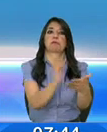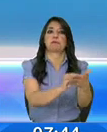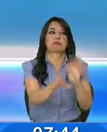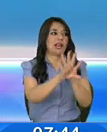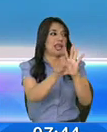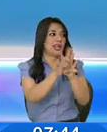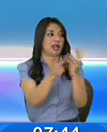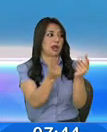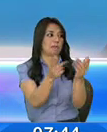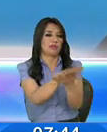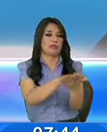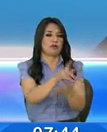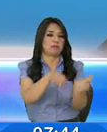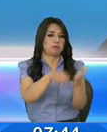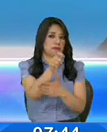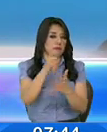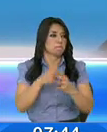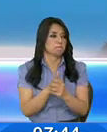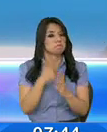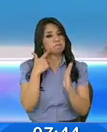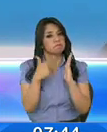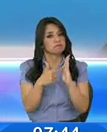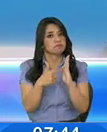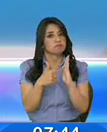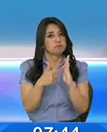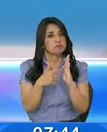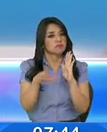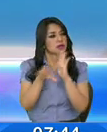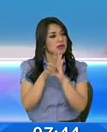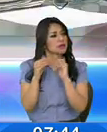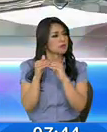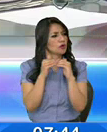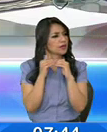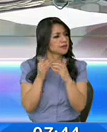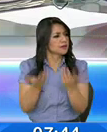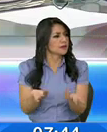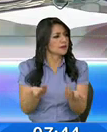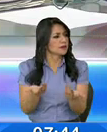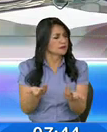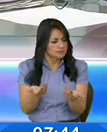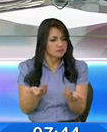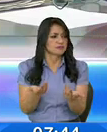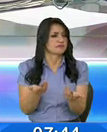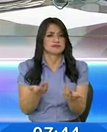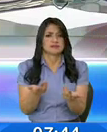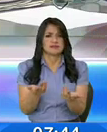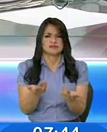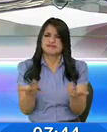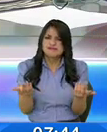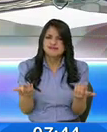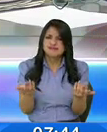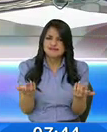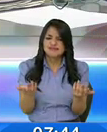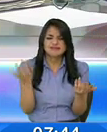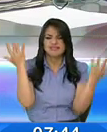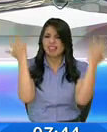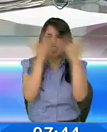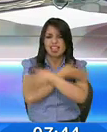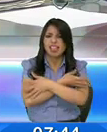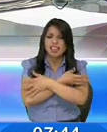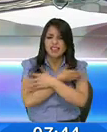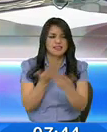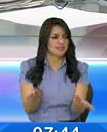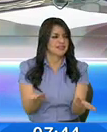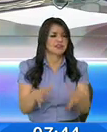urgente por ejemplo el código de la democracia y ahí estamos empantanados en que no